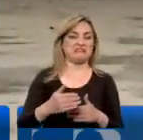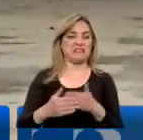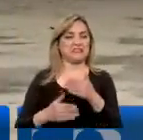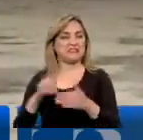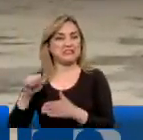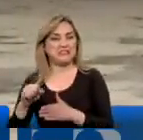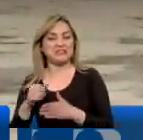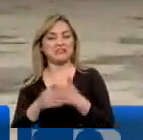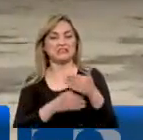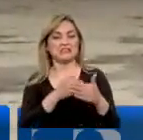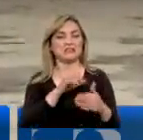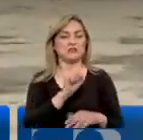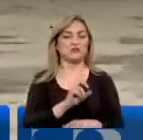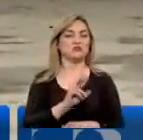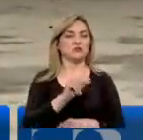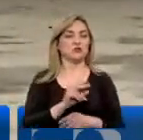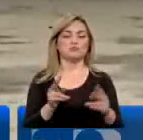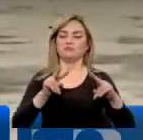tecnológica, también.